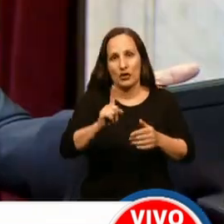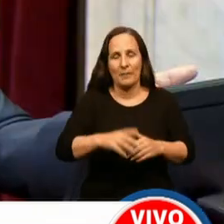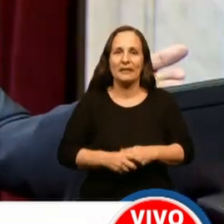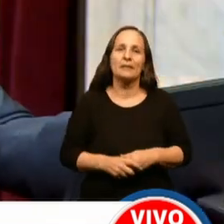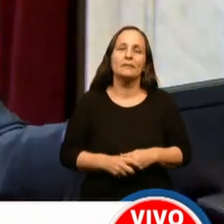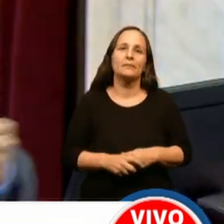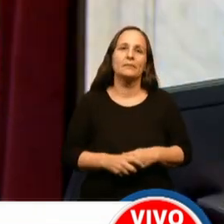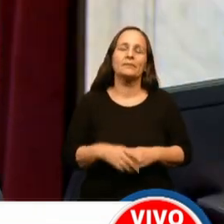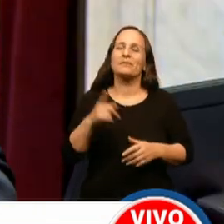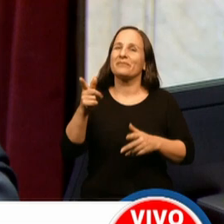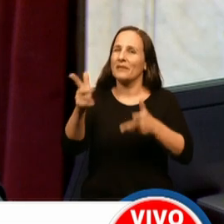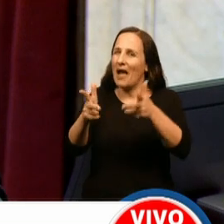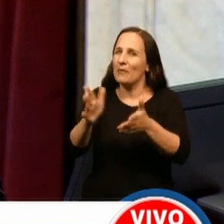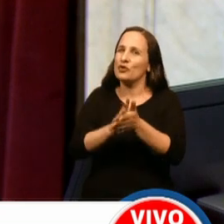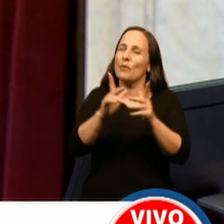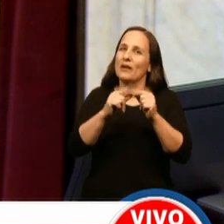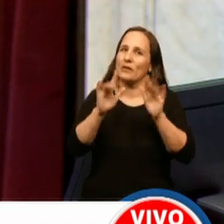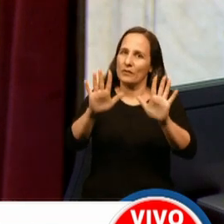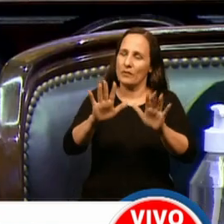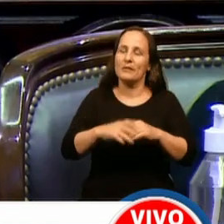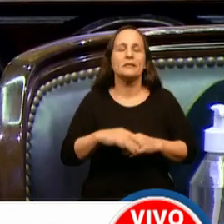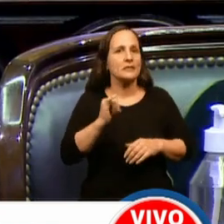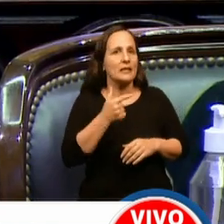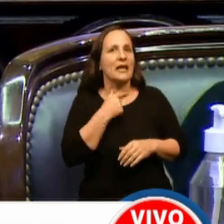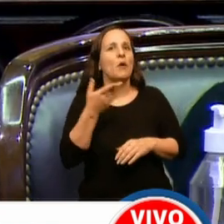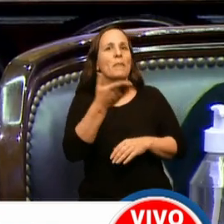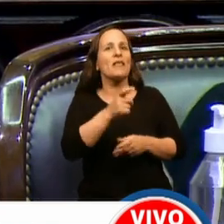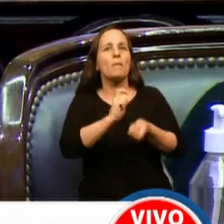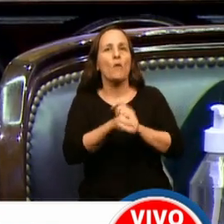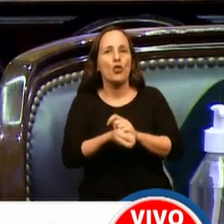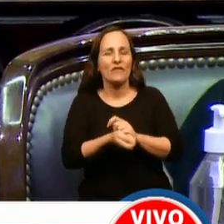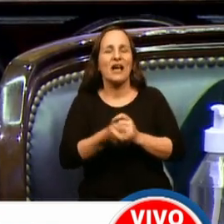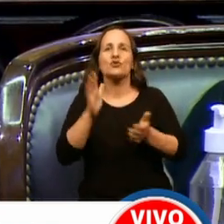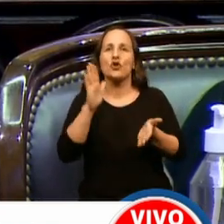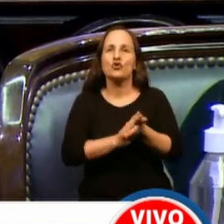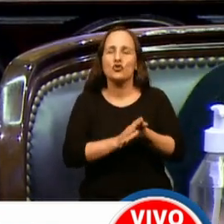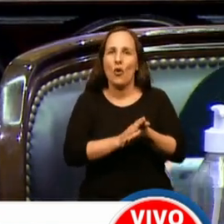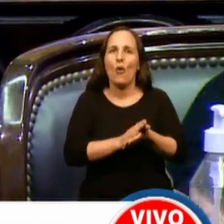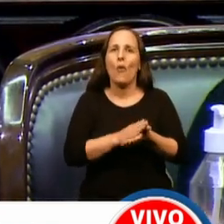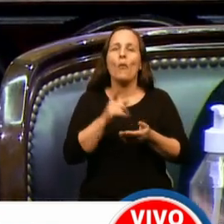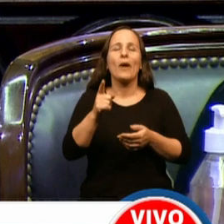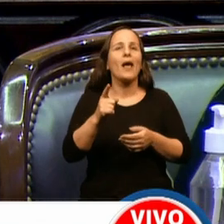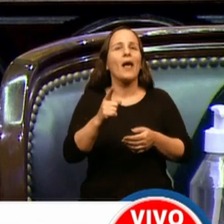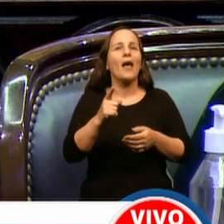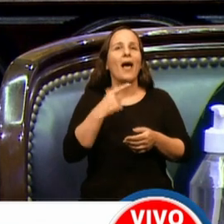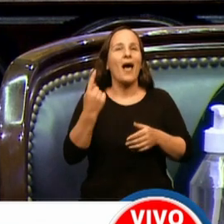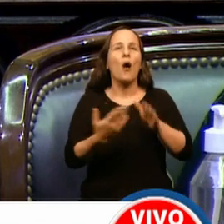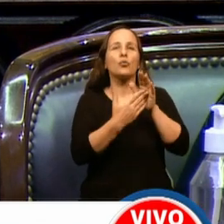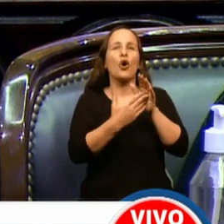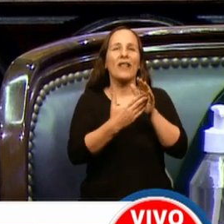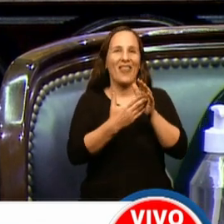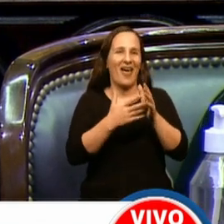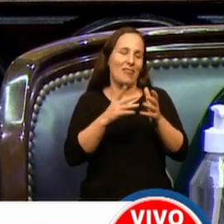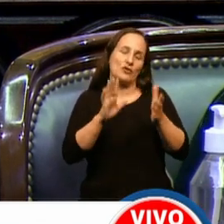por favor refirió queremos pedir una modificación acerca de las funciones de la autoridad de aplicación en el